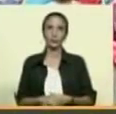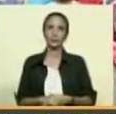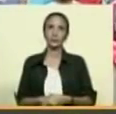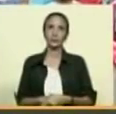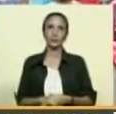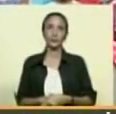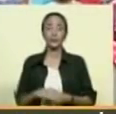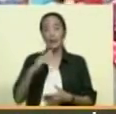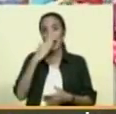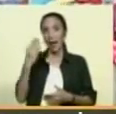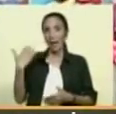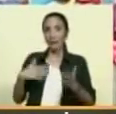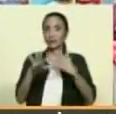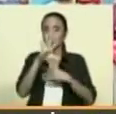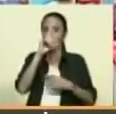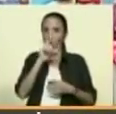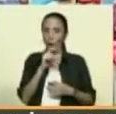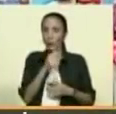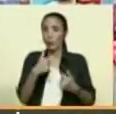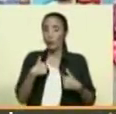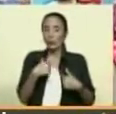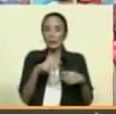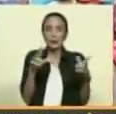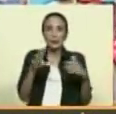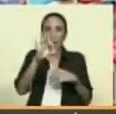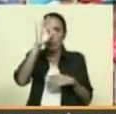Si hace 5 años era un novato,